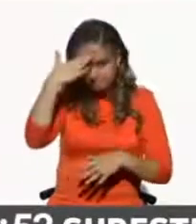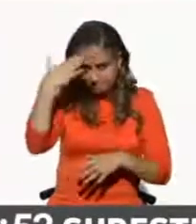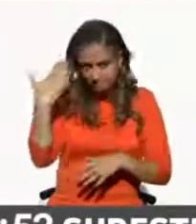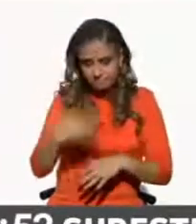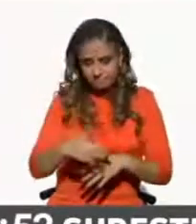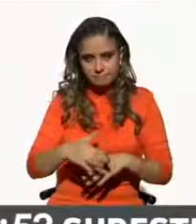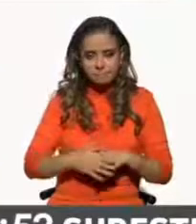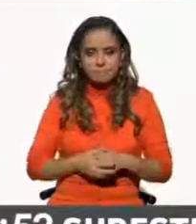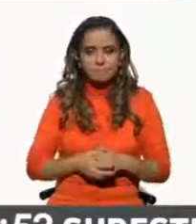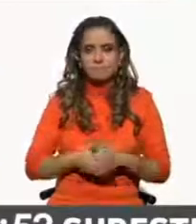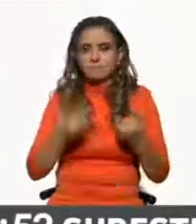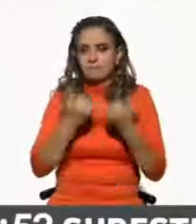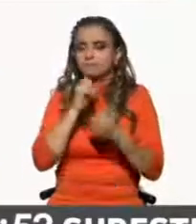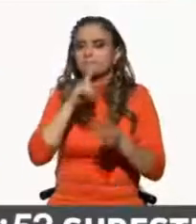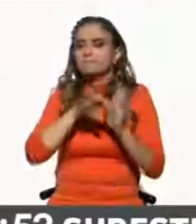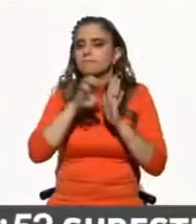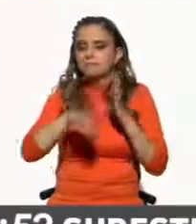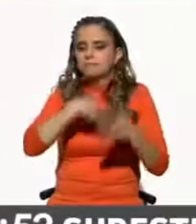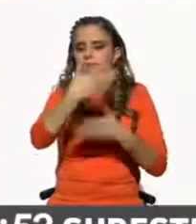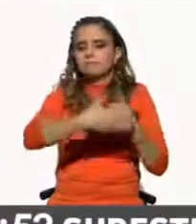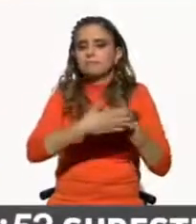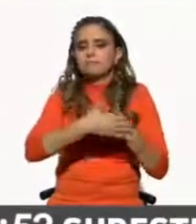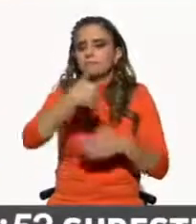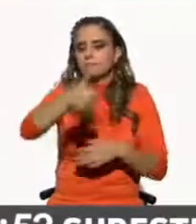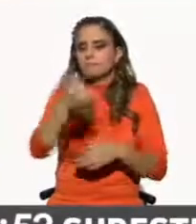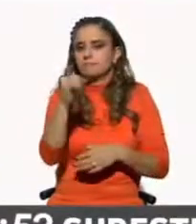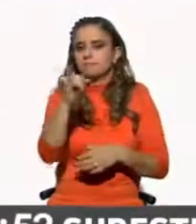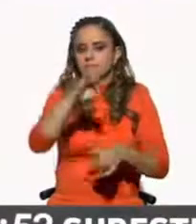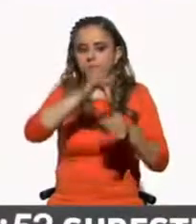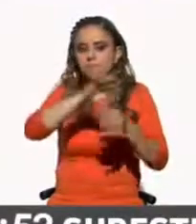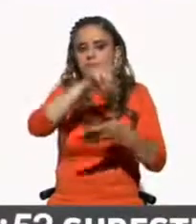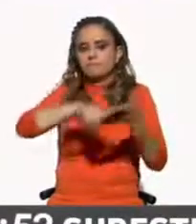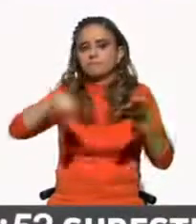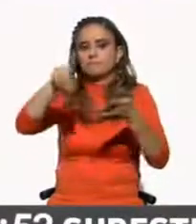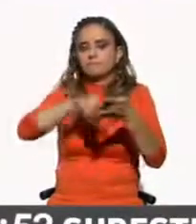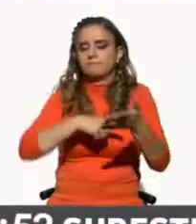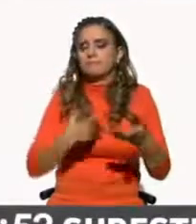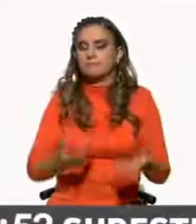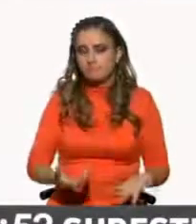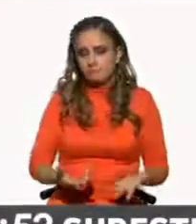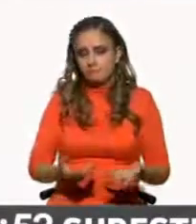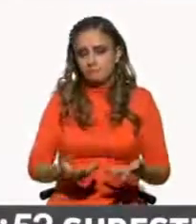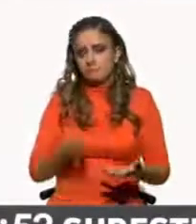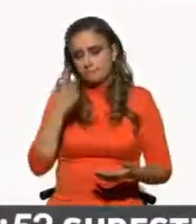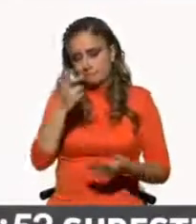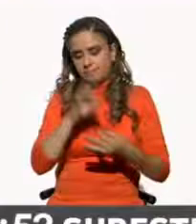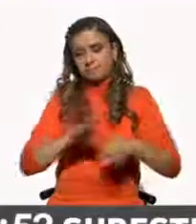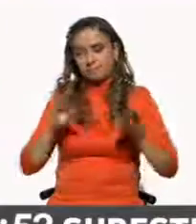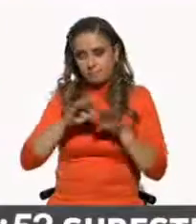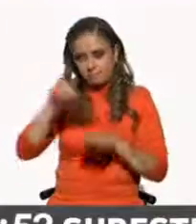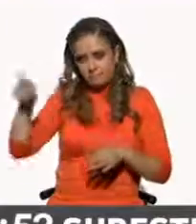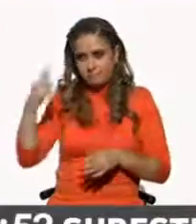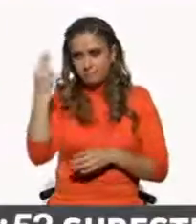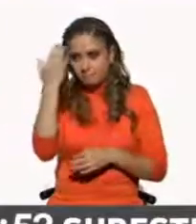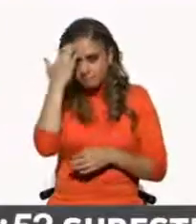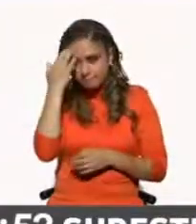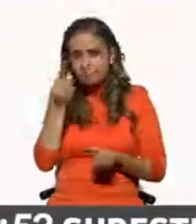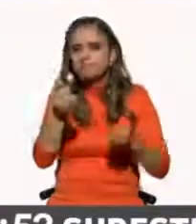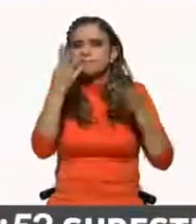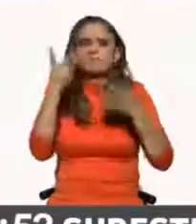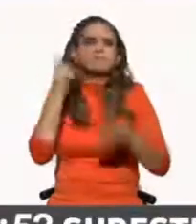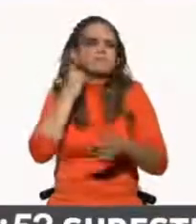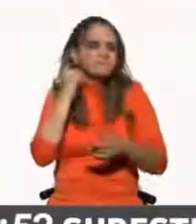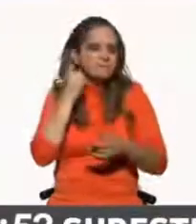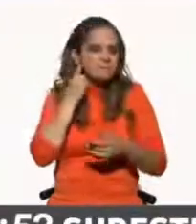viene este 6 de junio, pues no es imprescindible saber cuántos